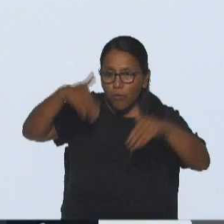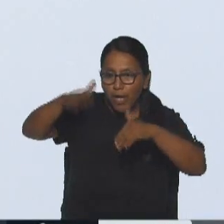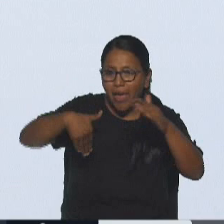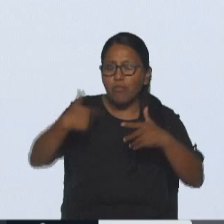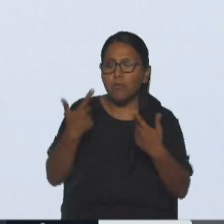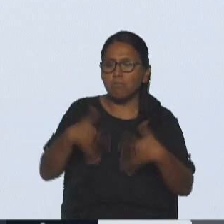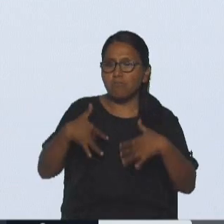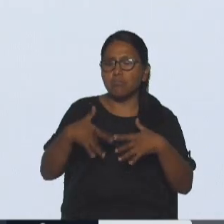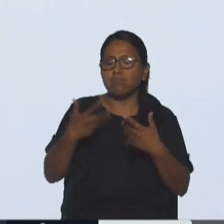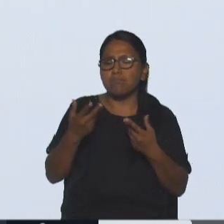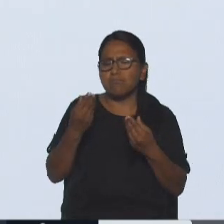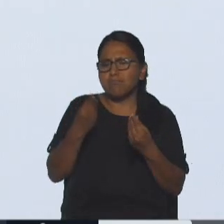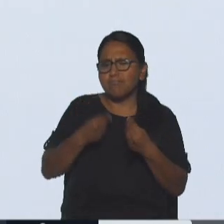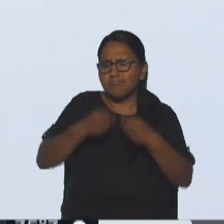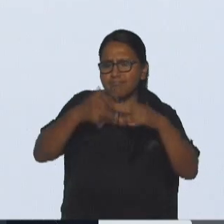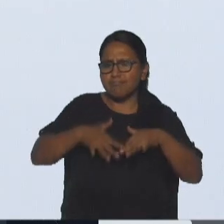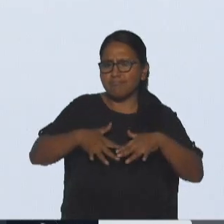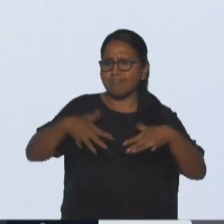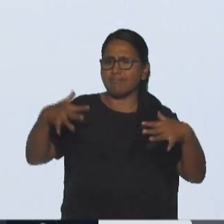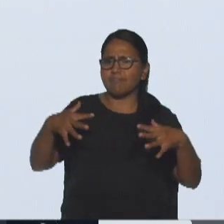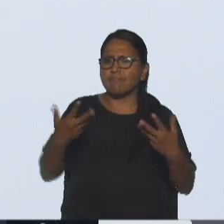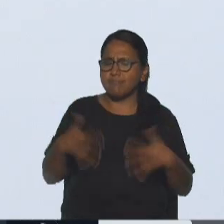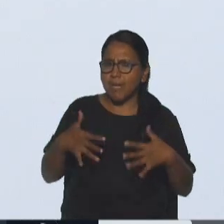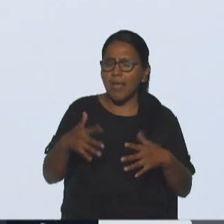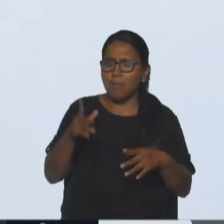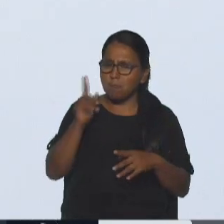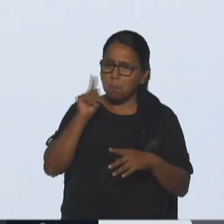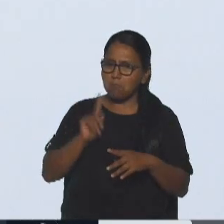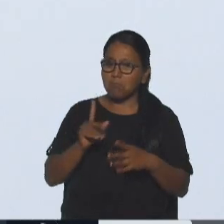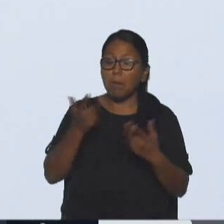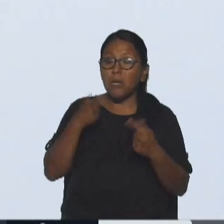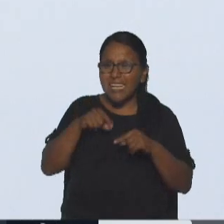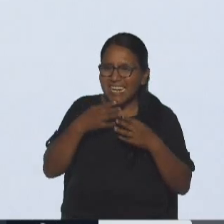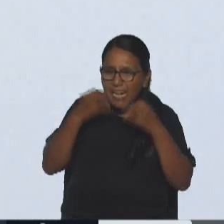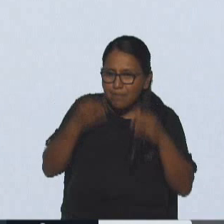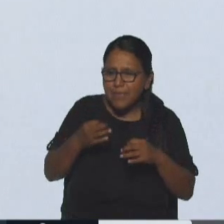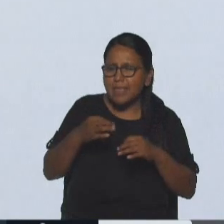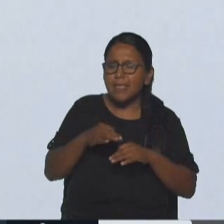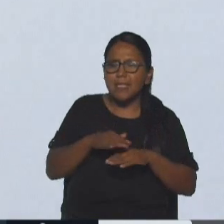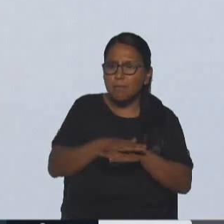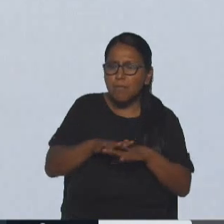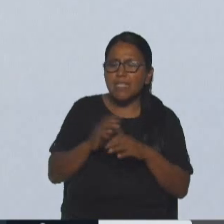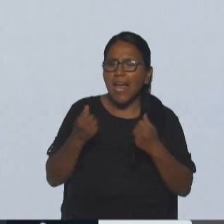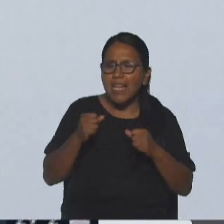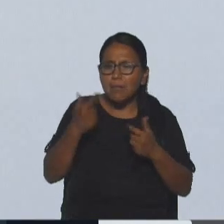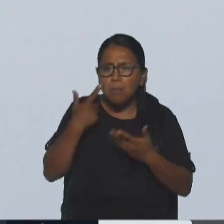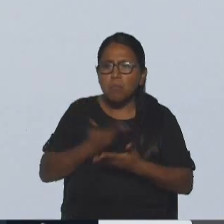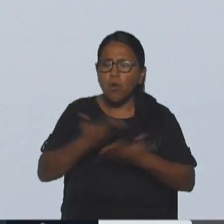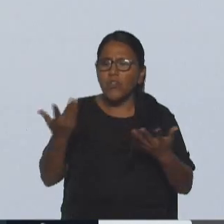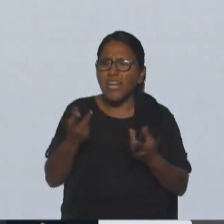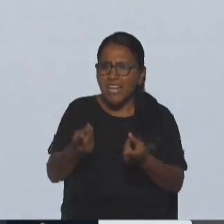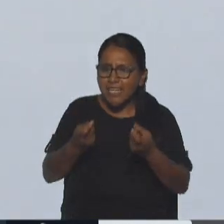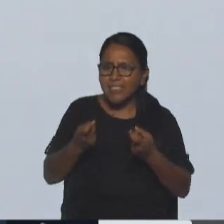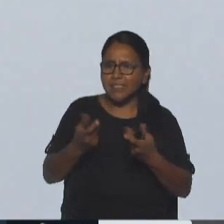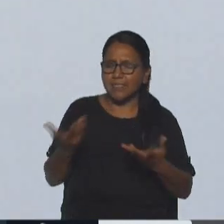tuvo muchísimos más participantes de lo que se preveía, porque me parece que desde abajo las bases están ansiosos por mostrar la